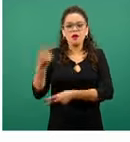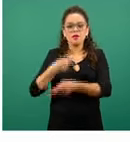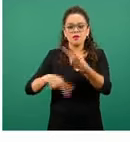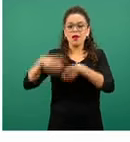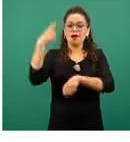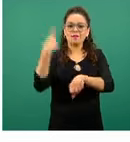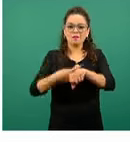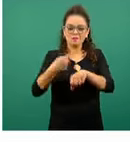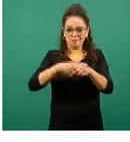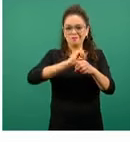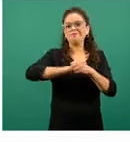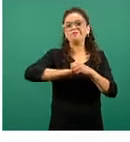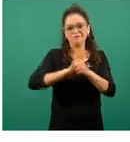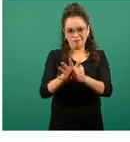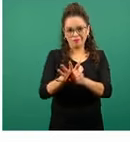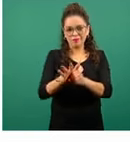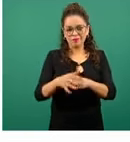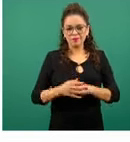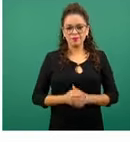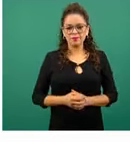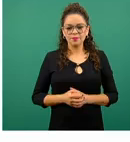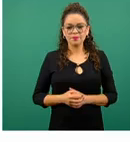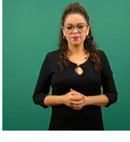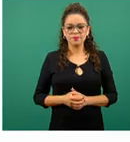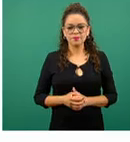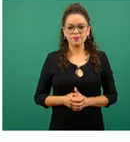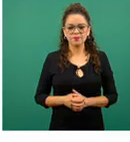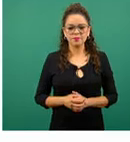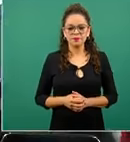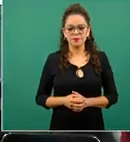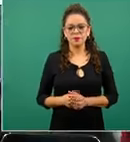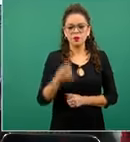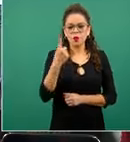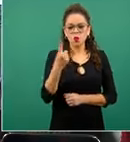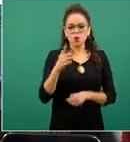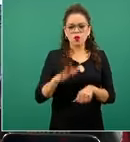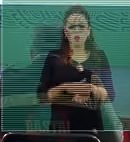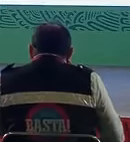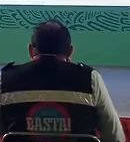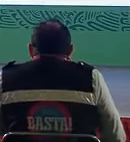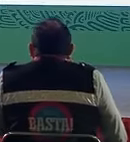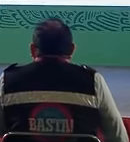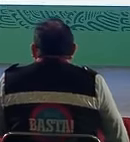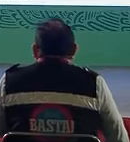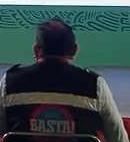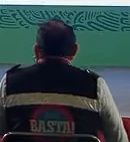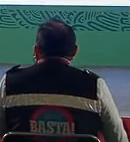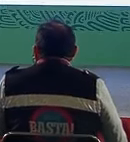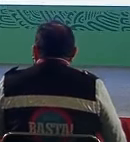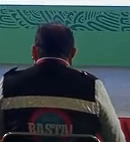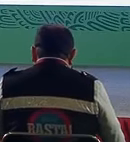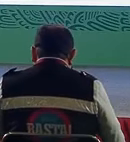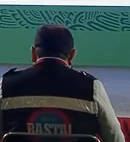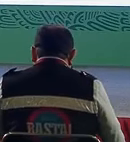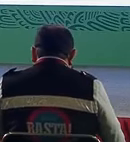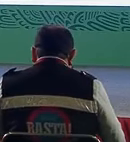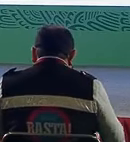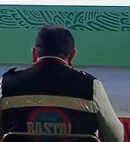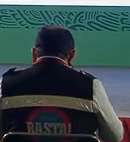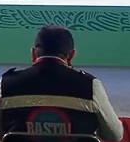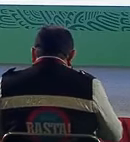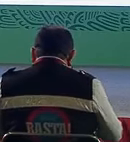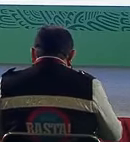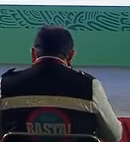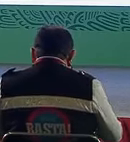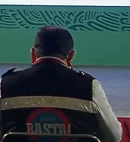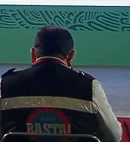de COVID-19. Una es porque al momento de la vacunación la persona ya estaba contagiada, pero todavía se